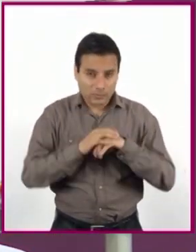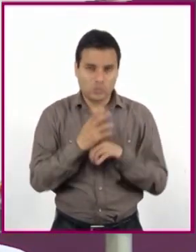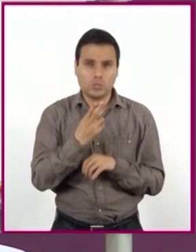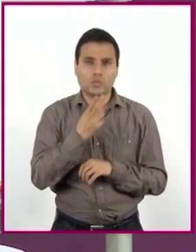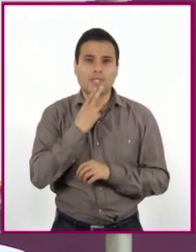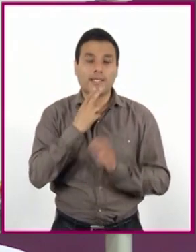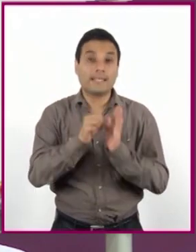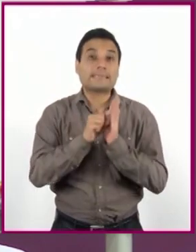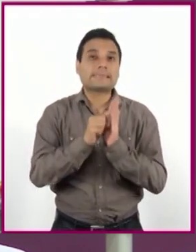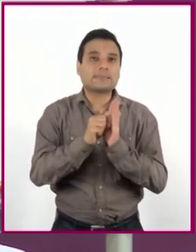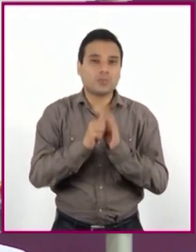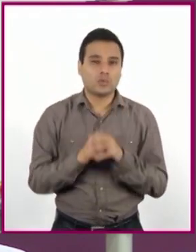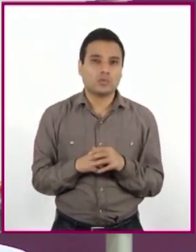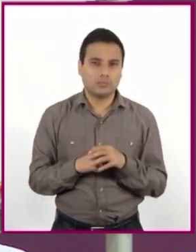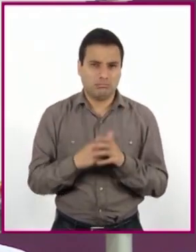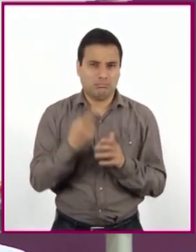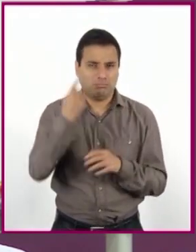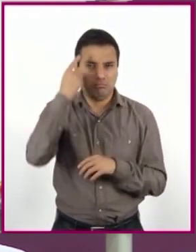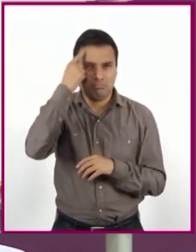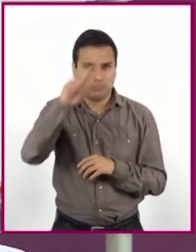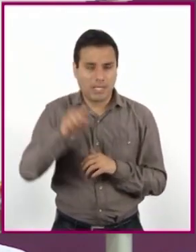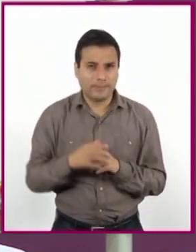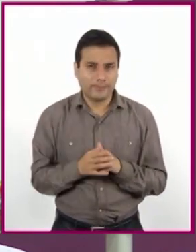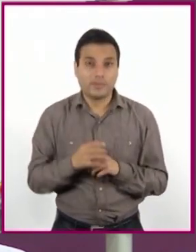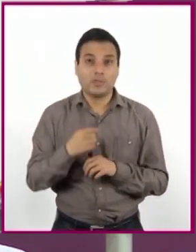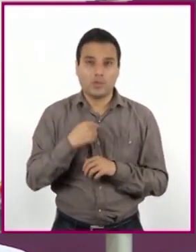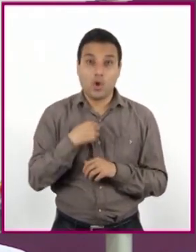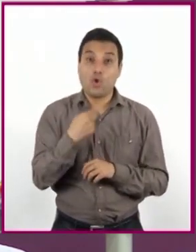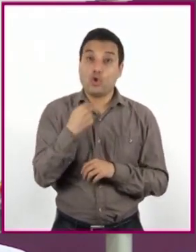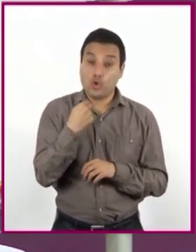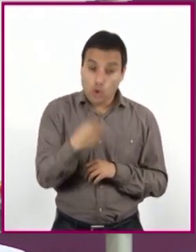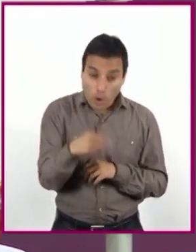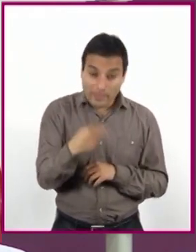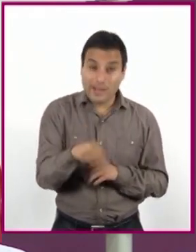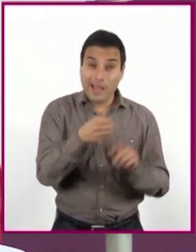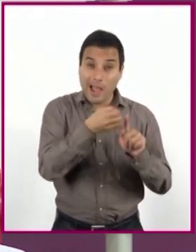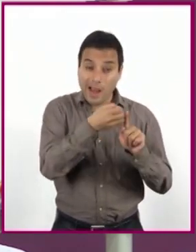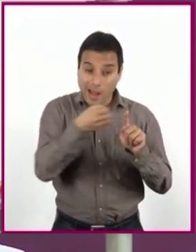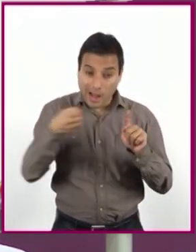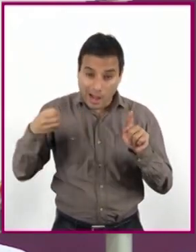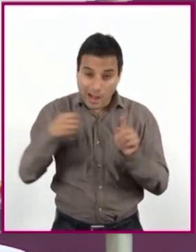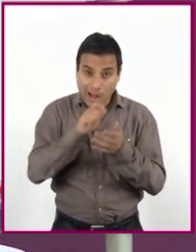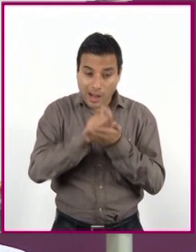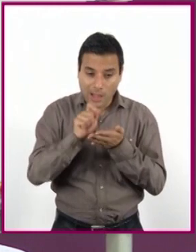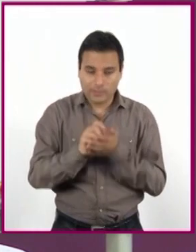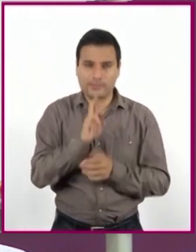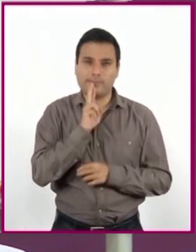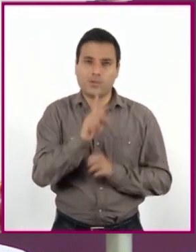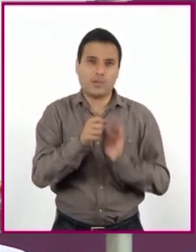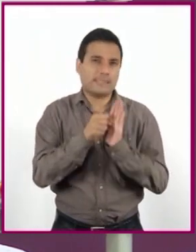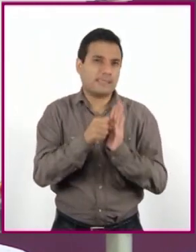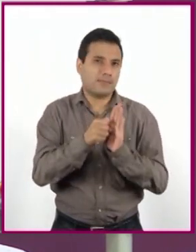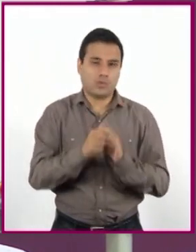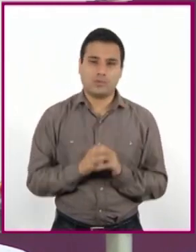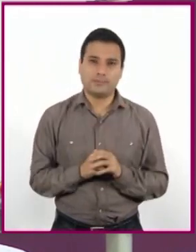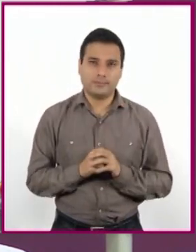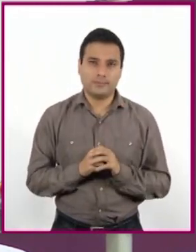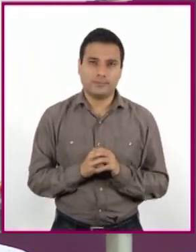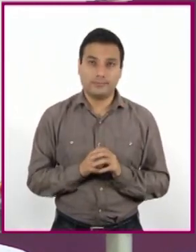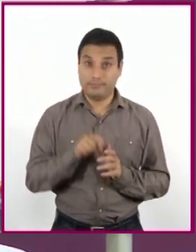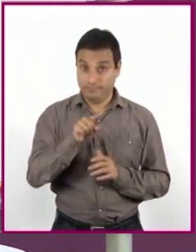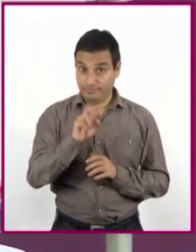símbolos químicos. ¿Para qué? En vez de escribir el nombre del elemento, coloquemos su símbolo expresado en letras. ¿Lo